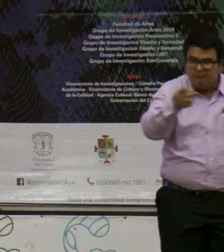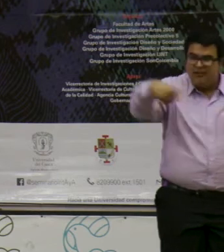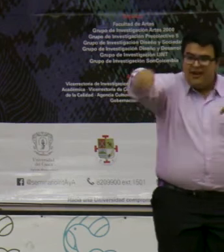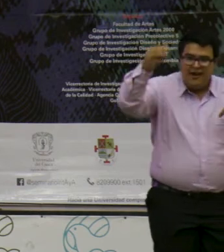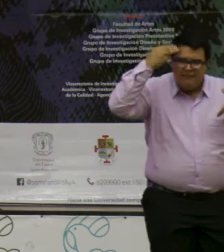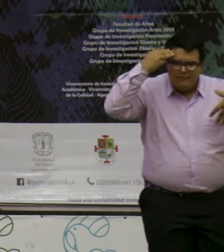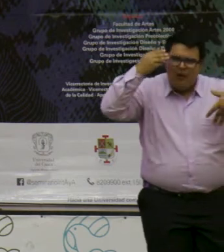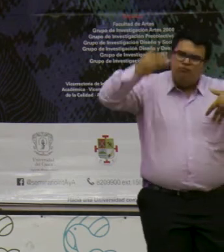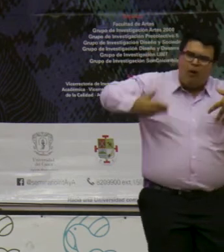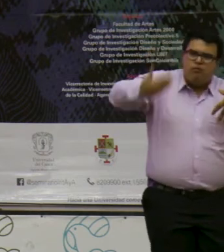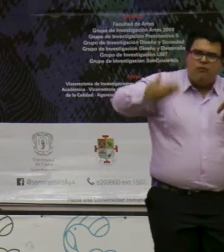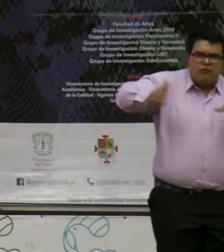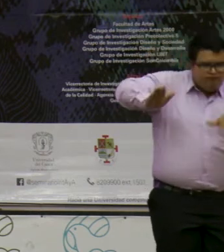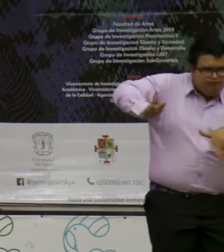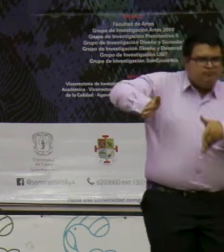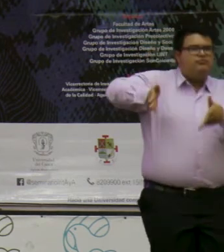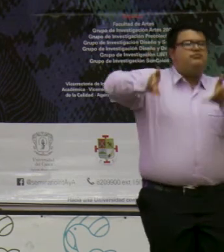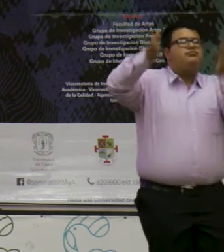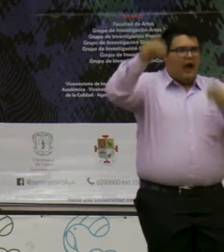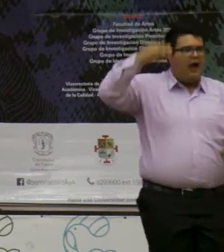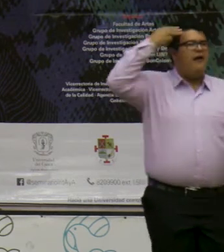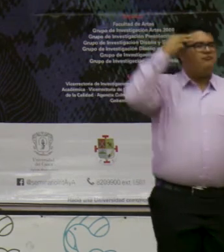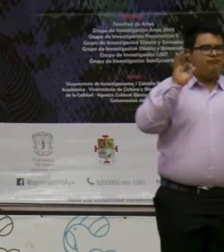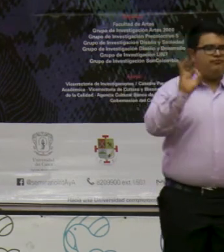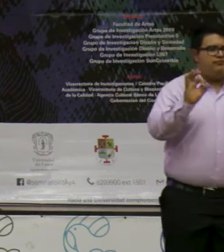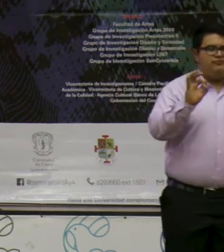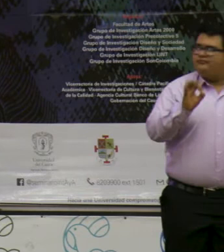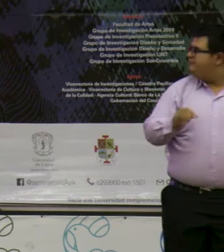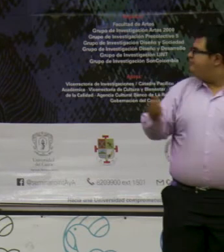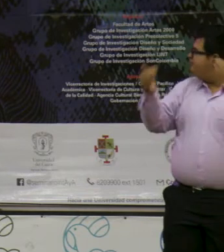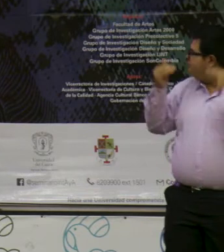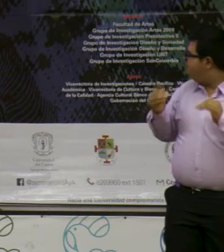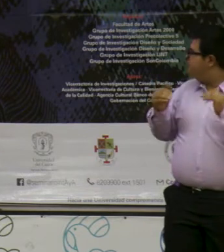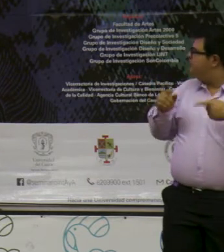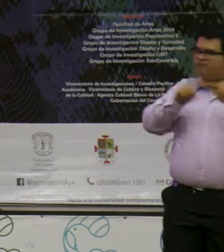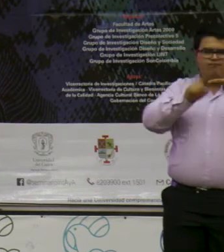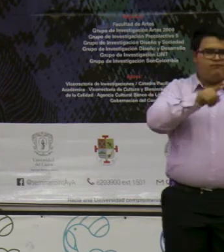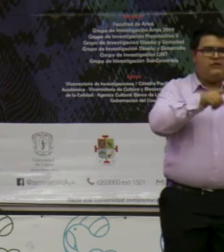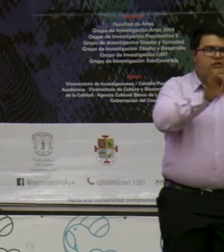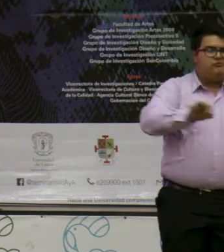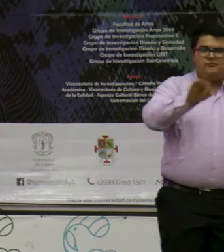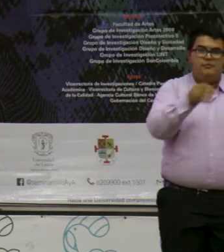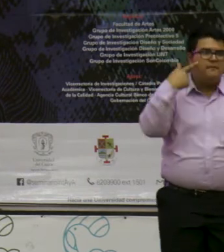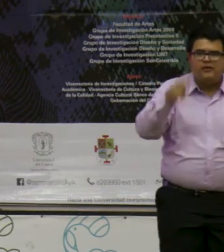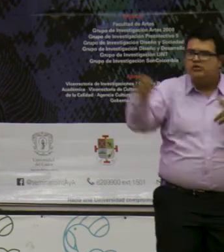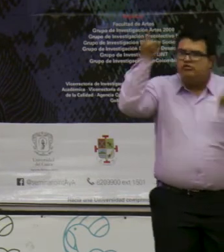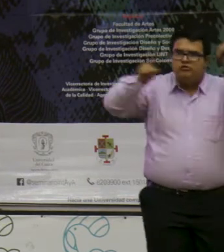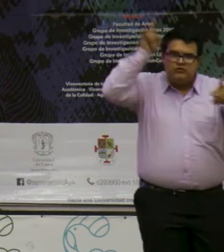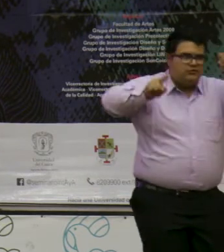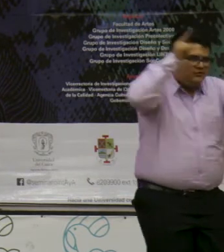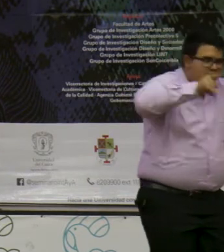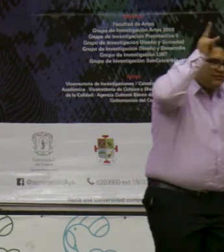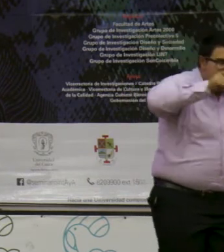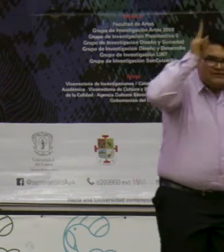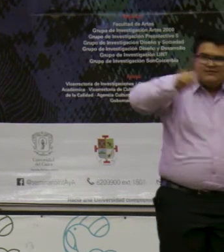gráfica ilustrada, o en el campo de las personas que hacemos gráfica ilustrada. Uno, el furor por el archivo, esta locura de almacenar y